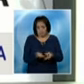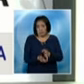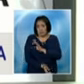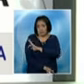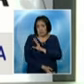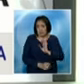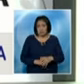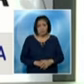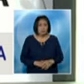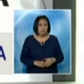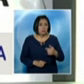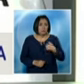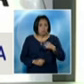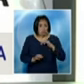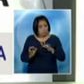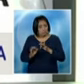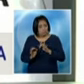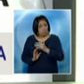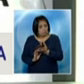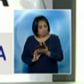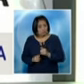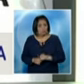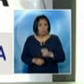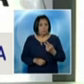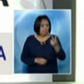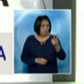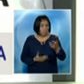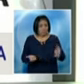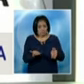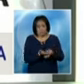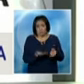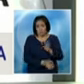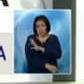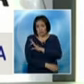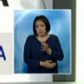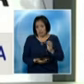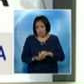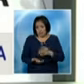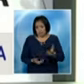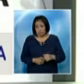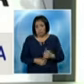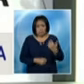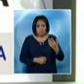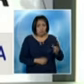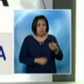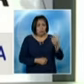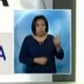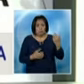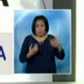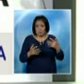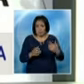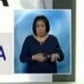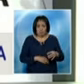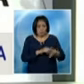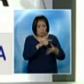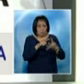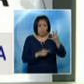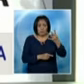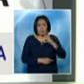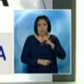Es más, les adelanto que se vienen dos carpetas fiscales más, porque ya está estructurado 4